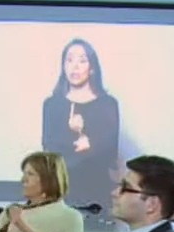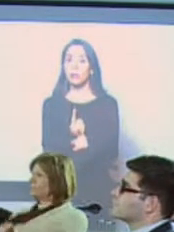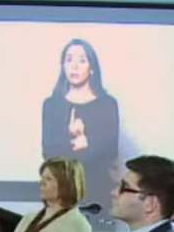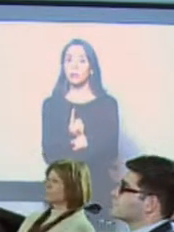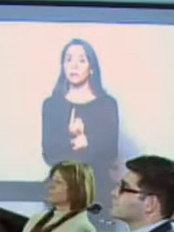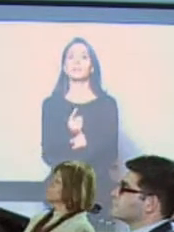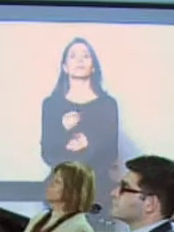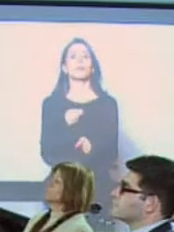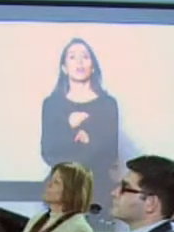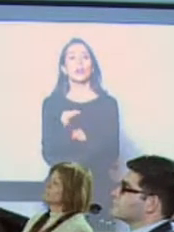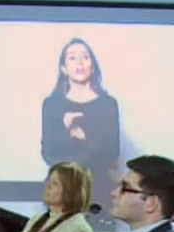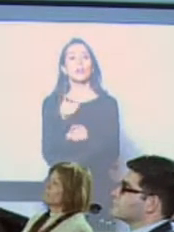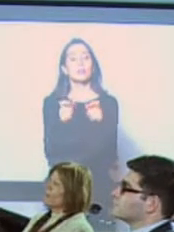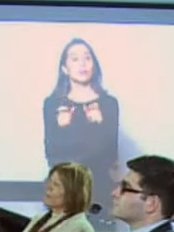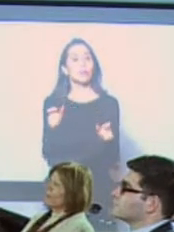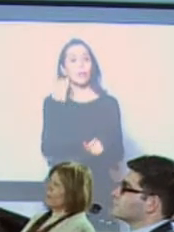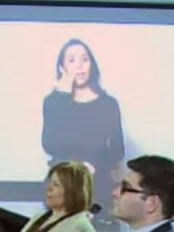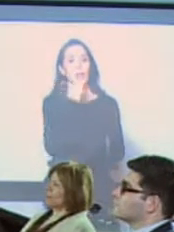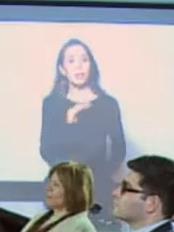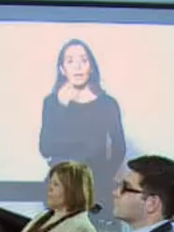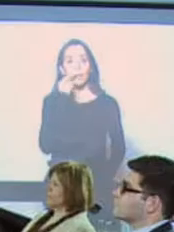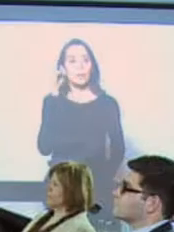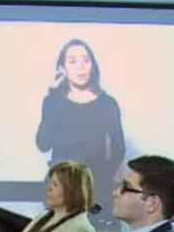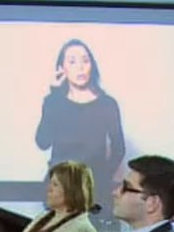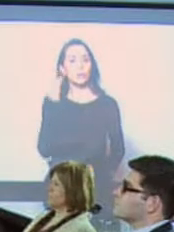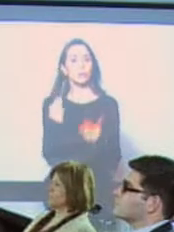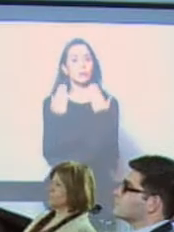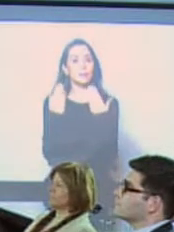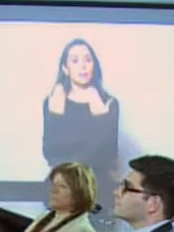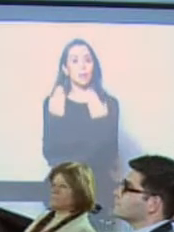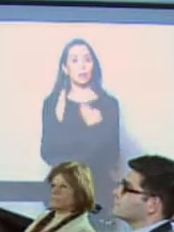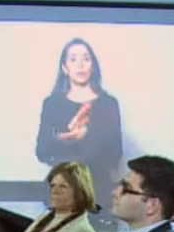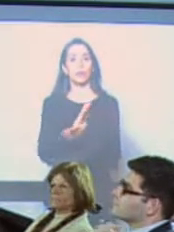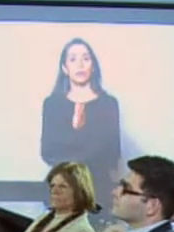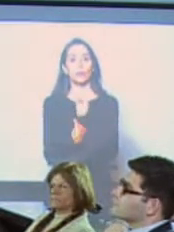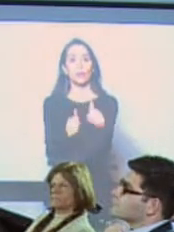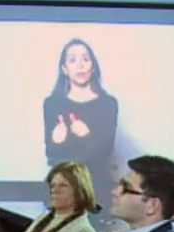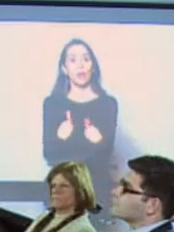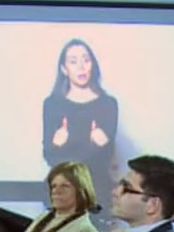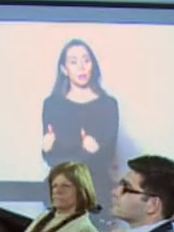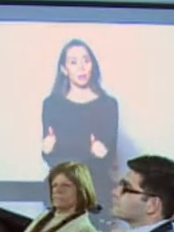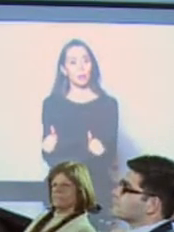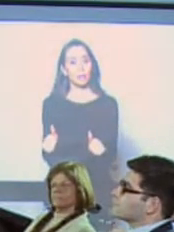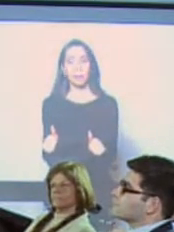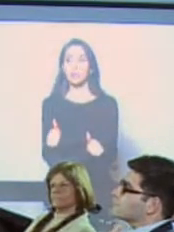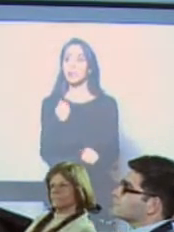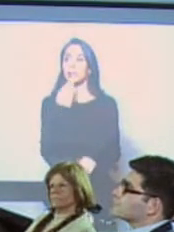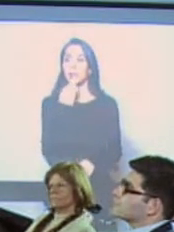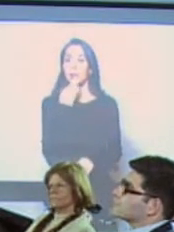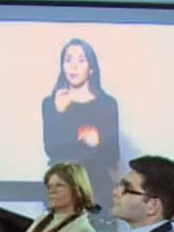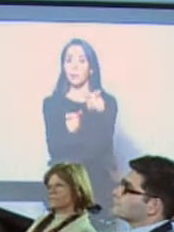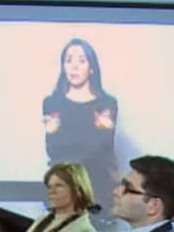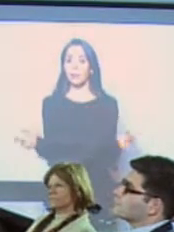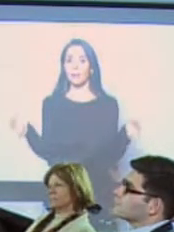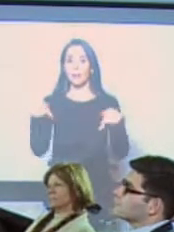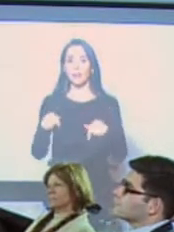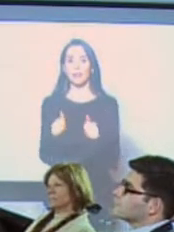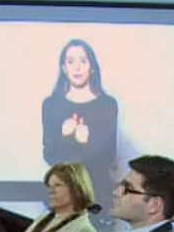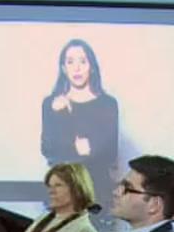de niños, niñas y adolescentes. Saludamos a todas las autoridades presentes y también al público que nos acompaña